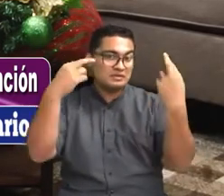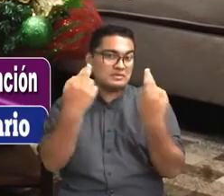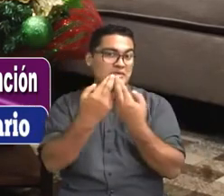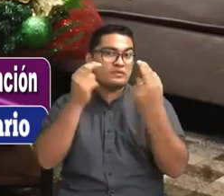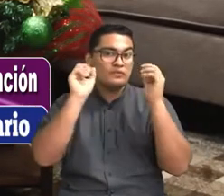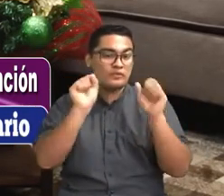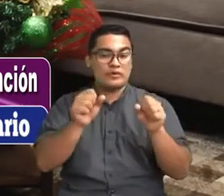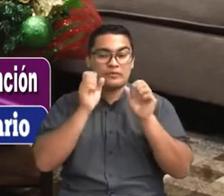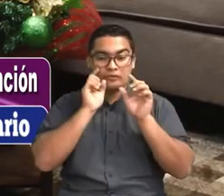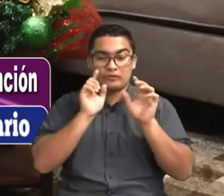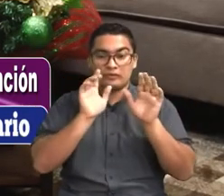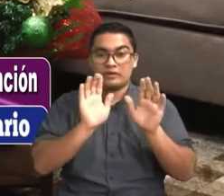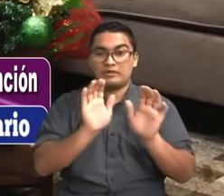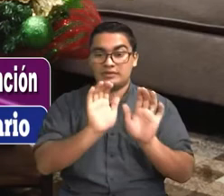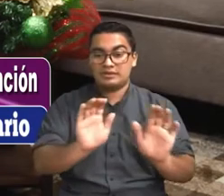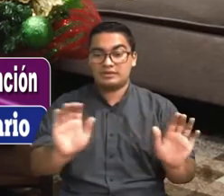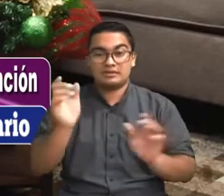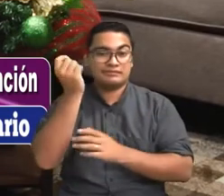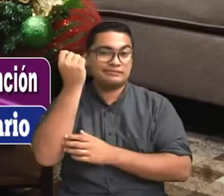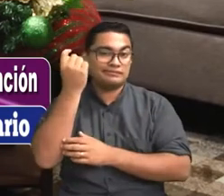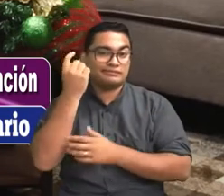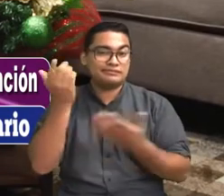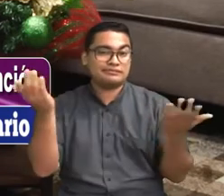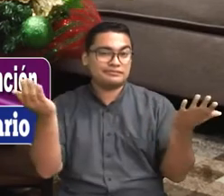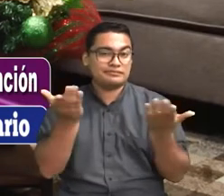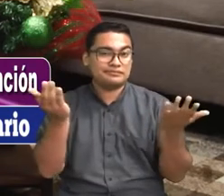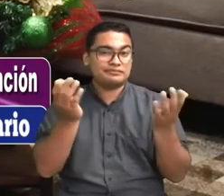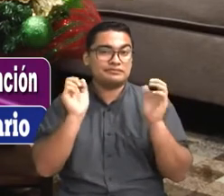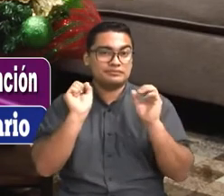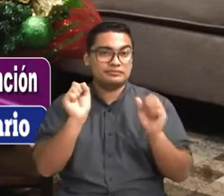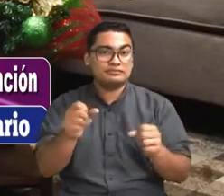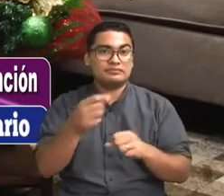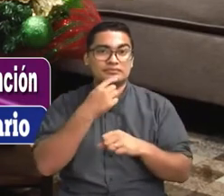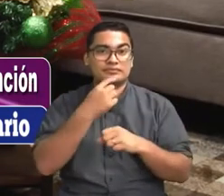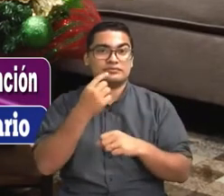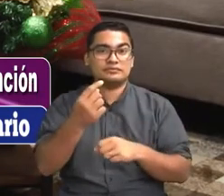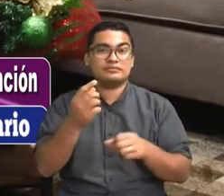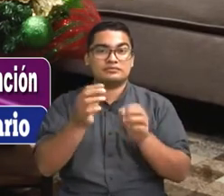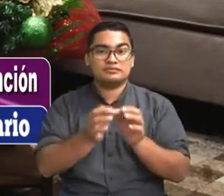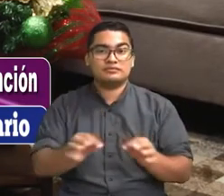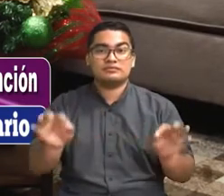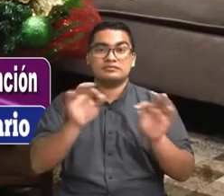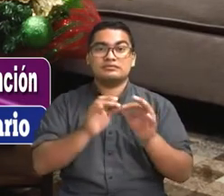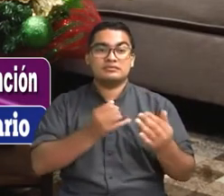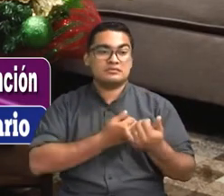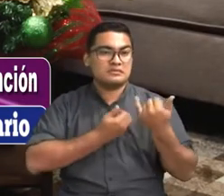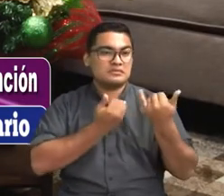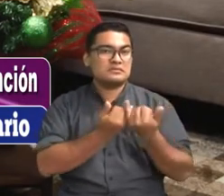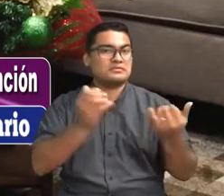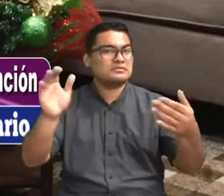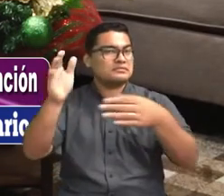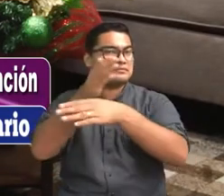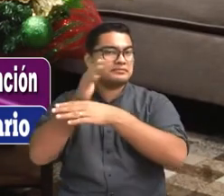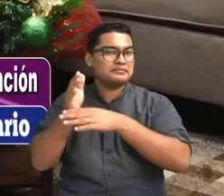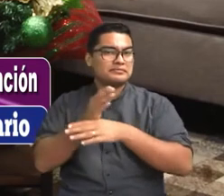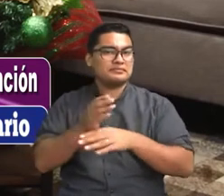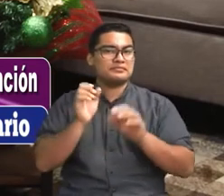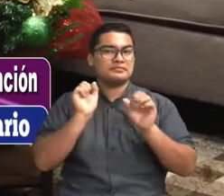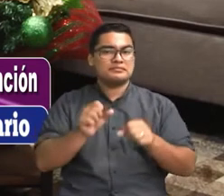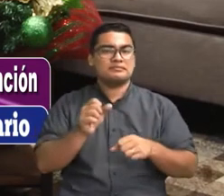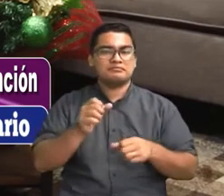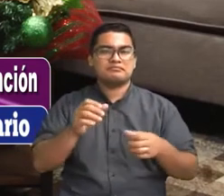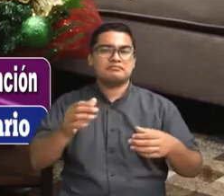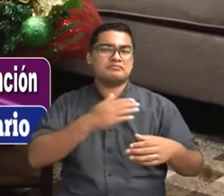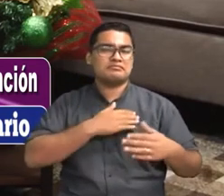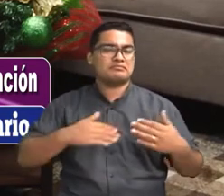la protección de nuestras niñas, ¿cómo entendemos esa sinergia que se crea a nivel, en principio, interinstitucional? Vaya, es muy fácil verlo porque vemos al Ministerio de la